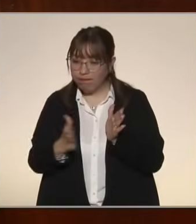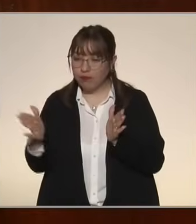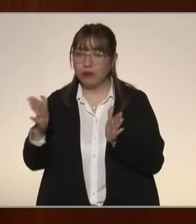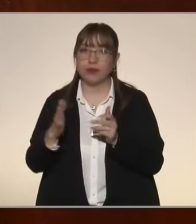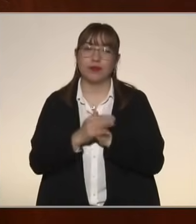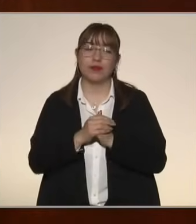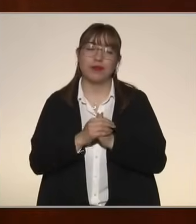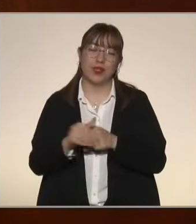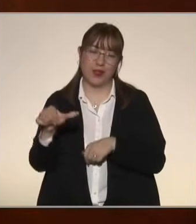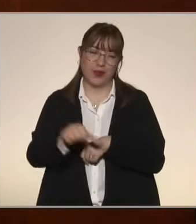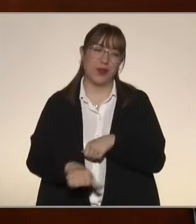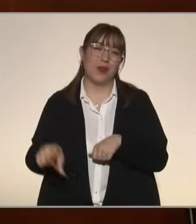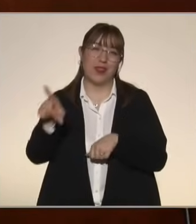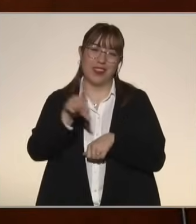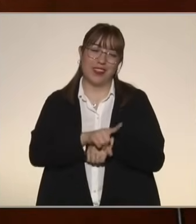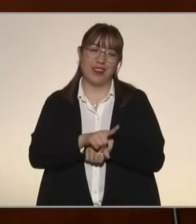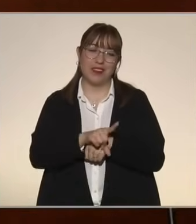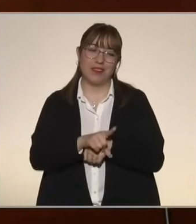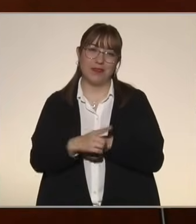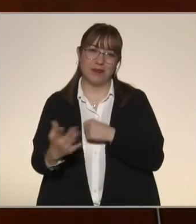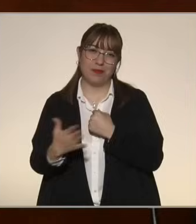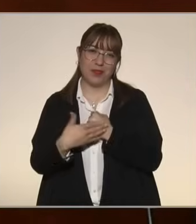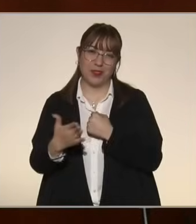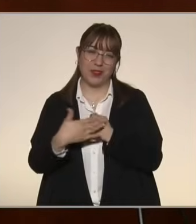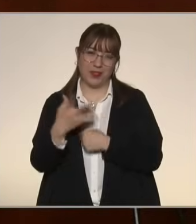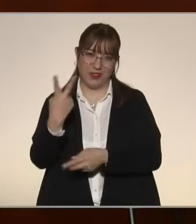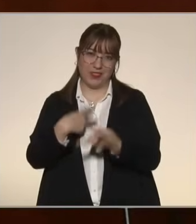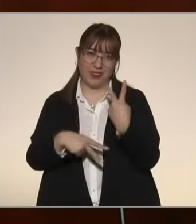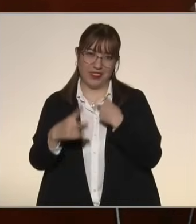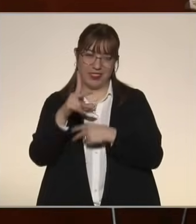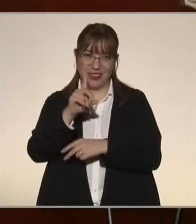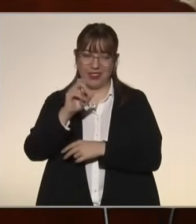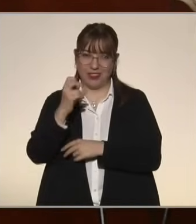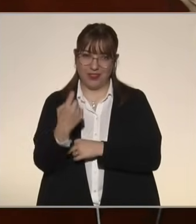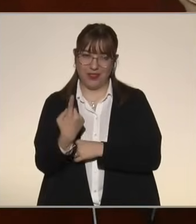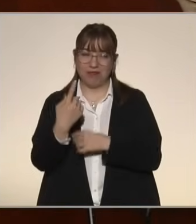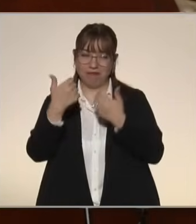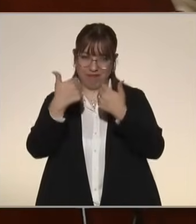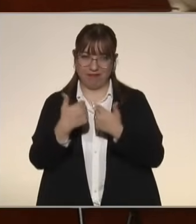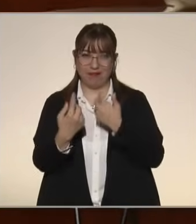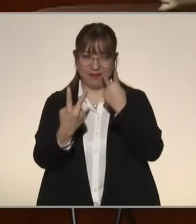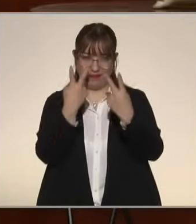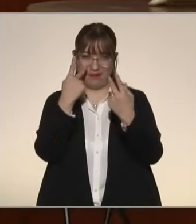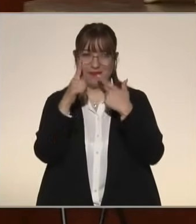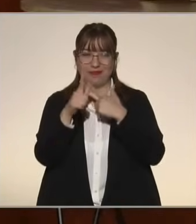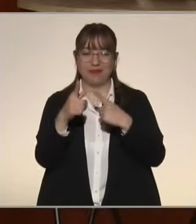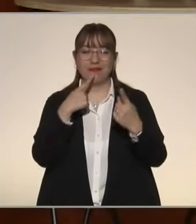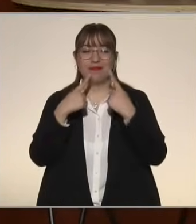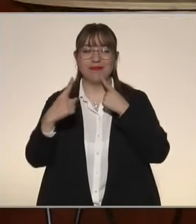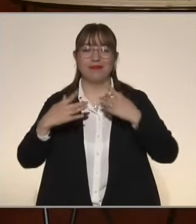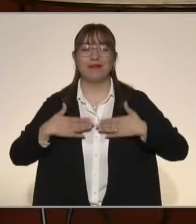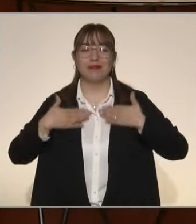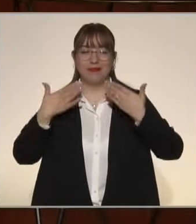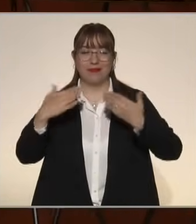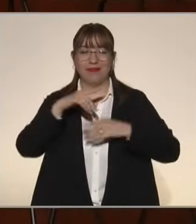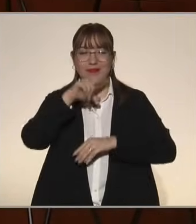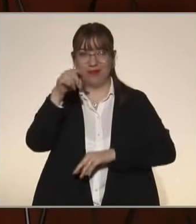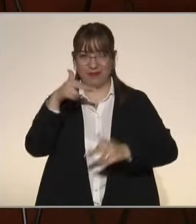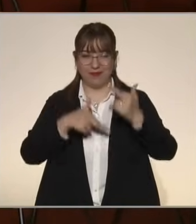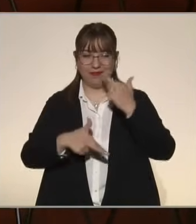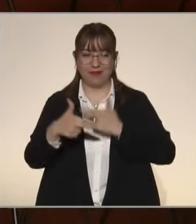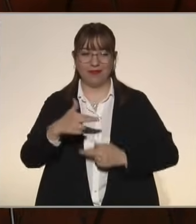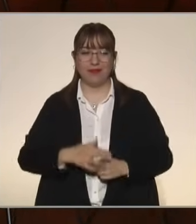justo para este día que está a punto de llegar, dentro de muy poquito. Bueno, quédate con nosotros, estamos aquí en Diálogos en Confianza. En un momentito